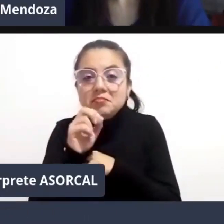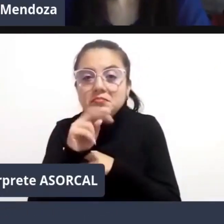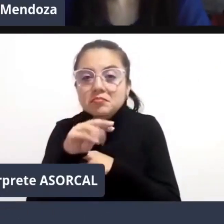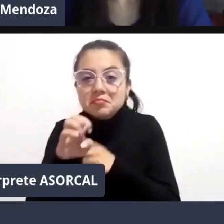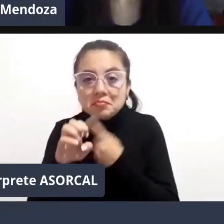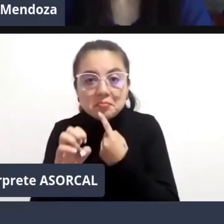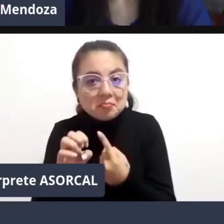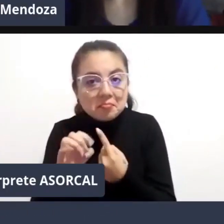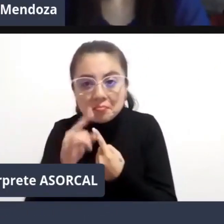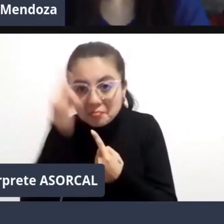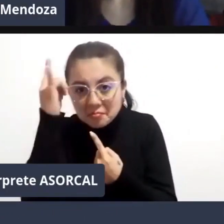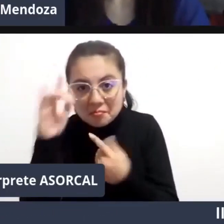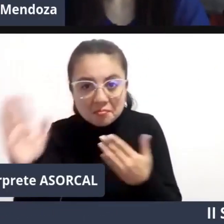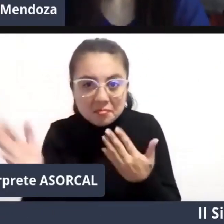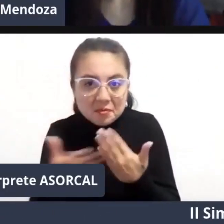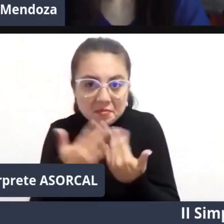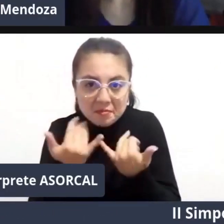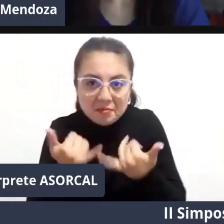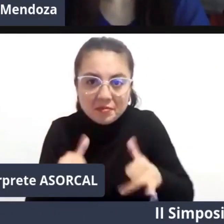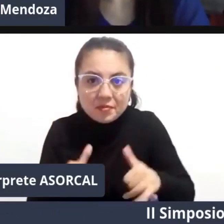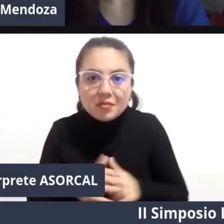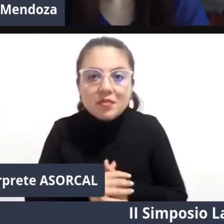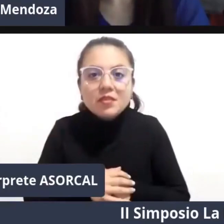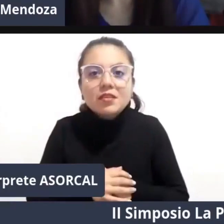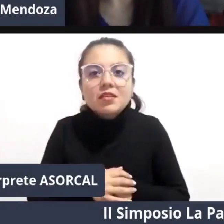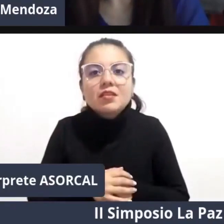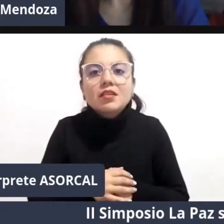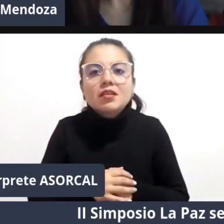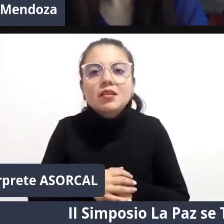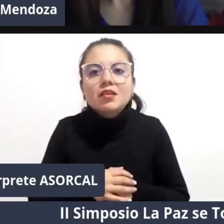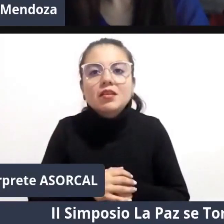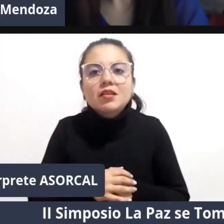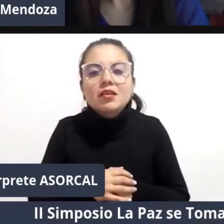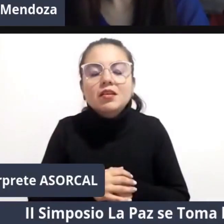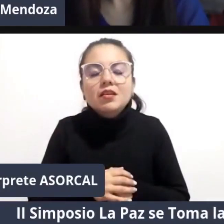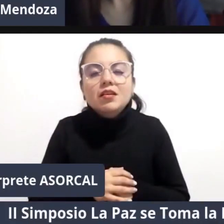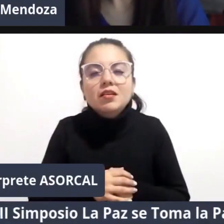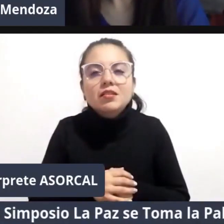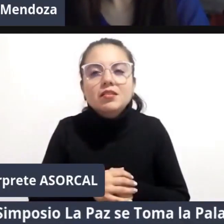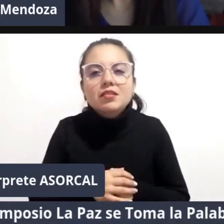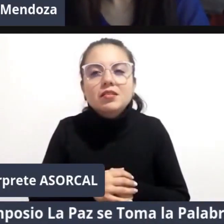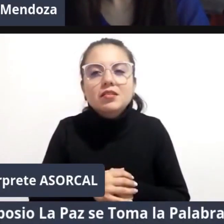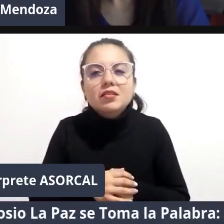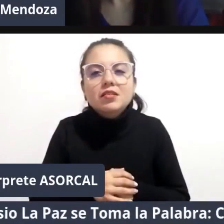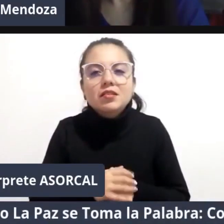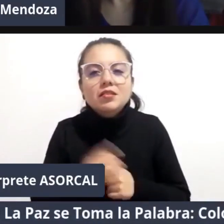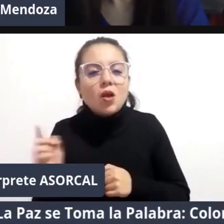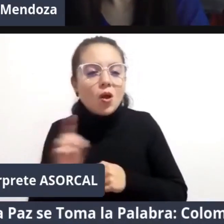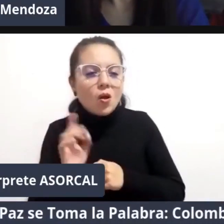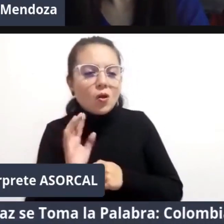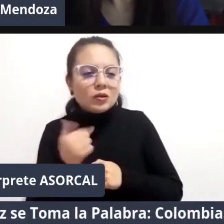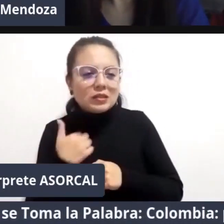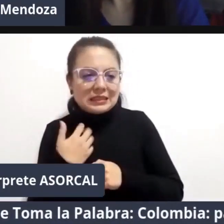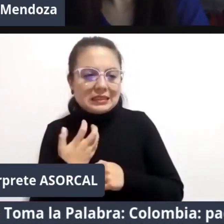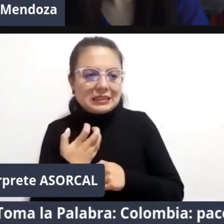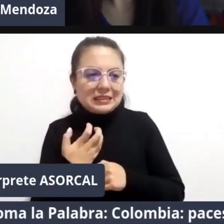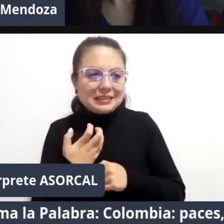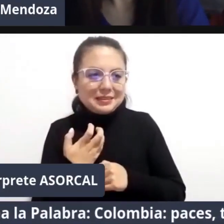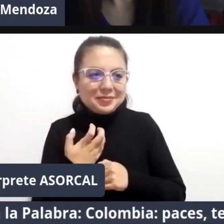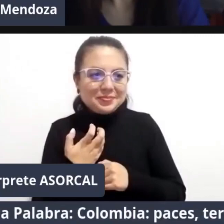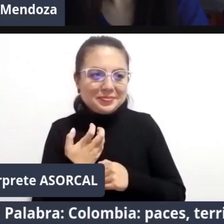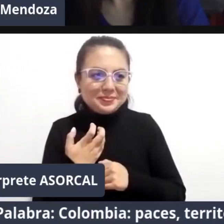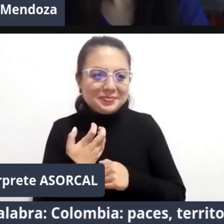algo. No, solamente... me encanta que se... Señor. No solamente quisiera, para decir lo que Germán me propone,